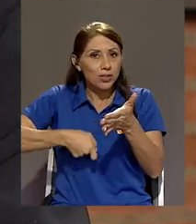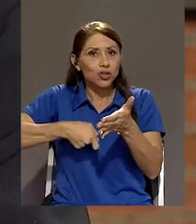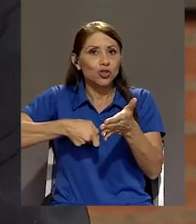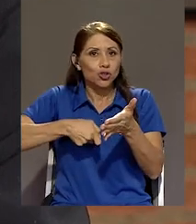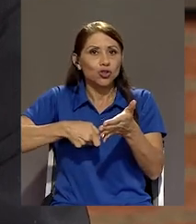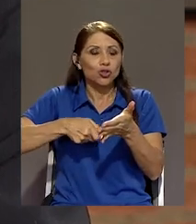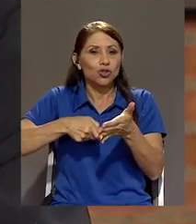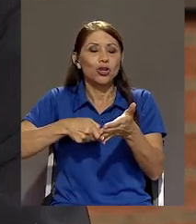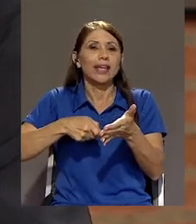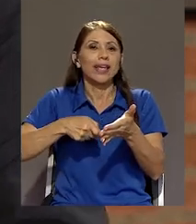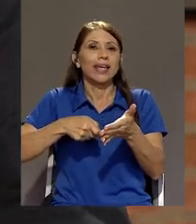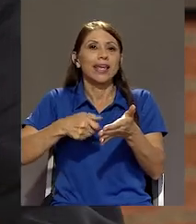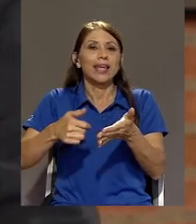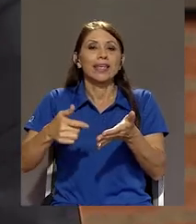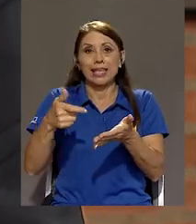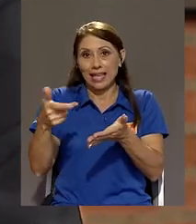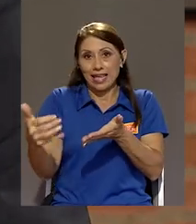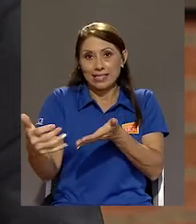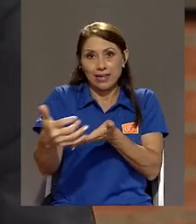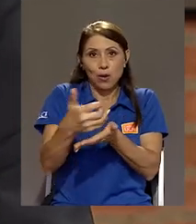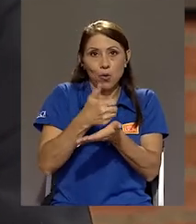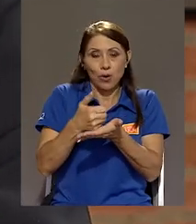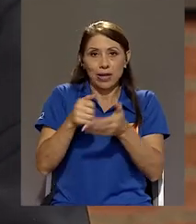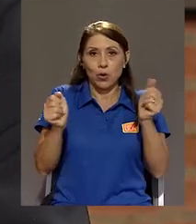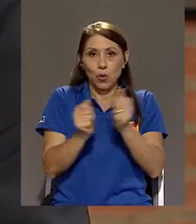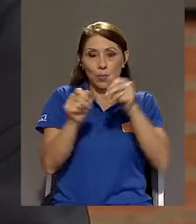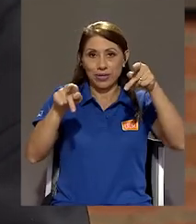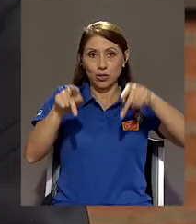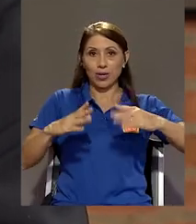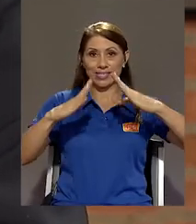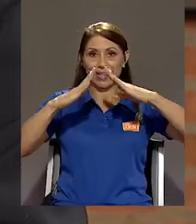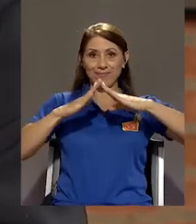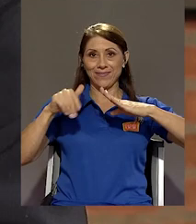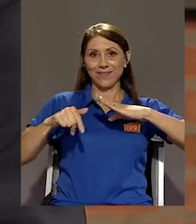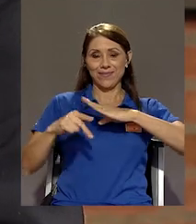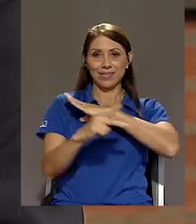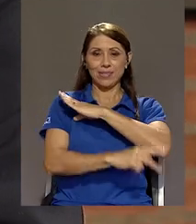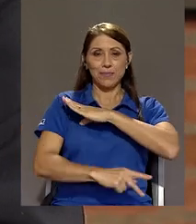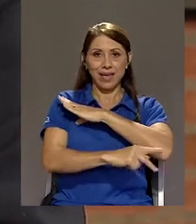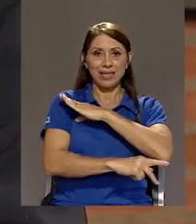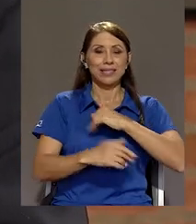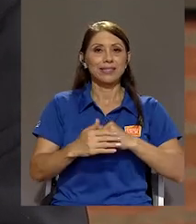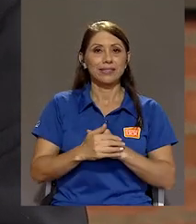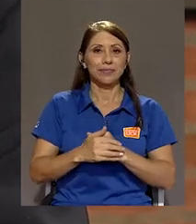los impuestos que se recaudan con los habitantes de este país.